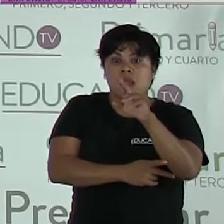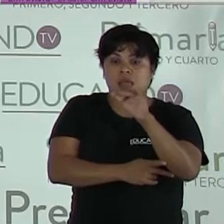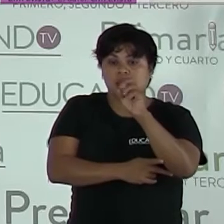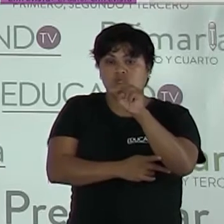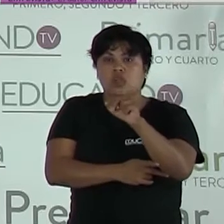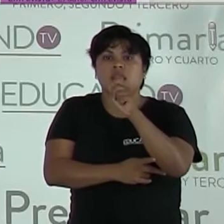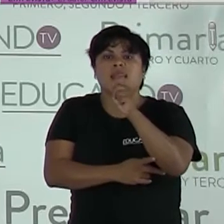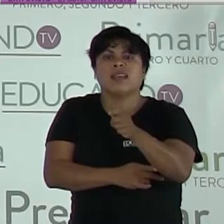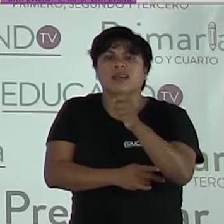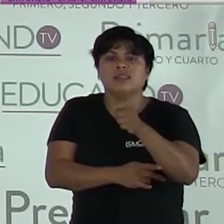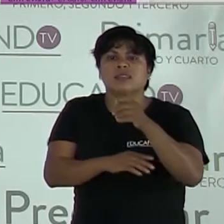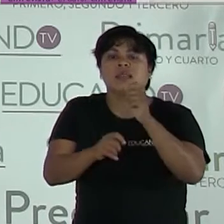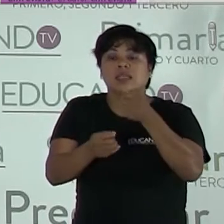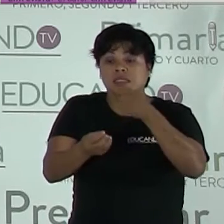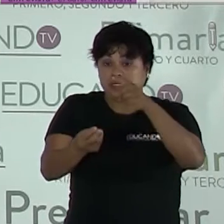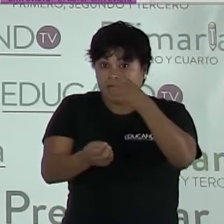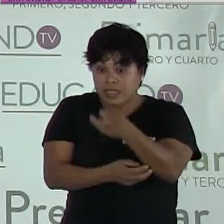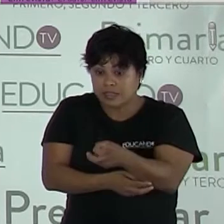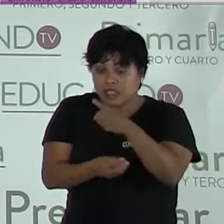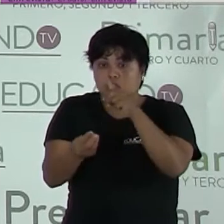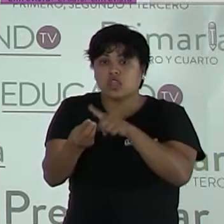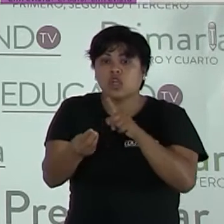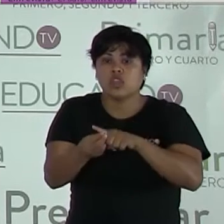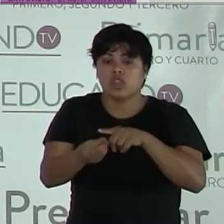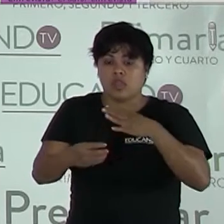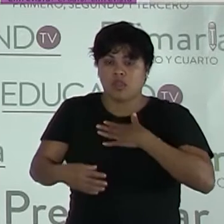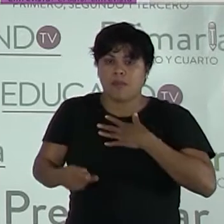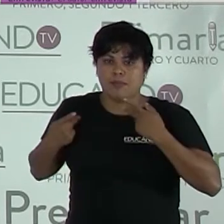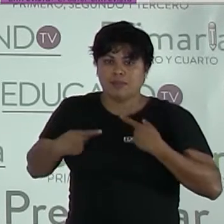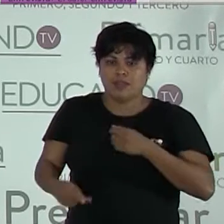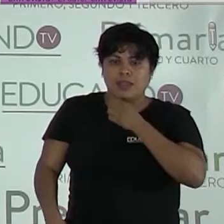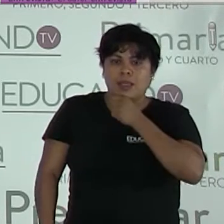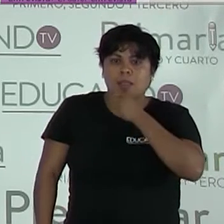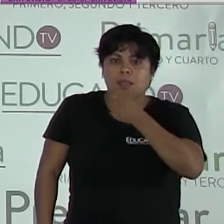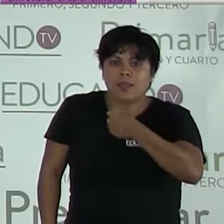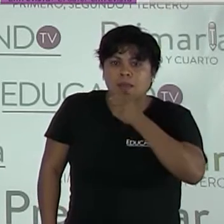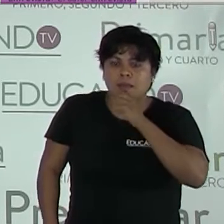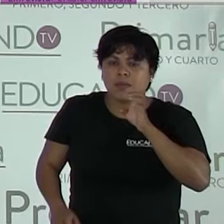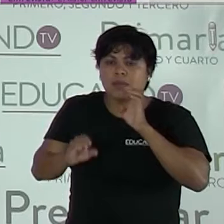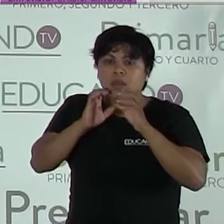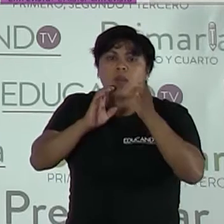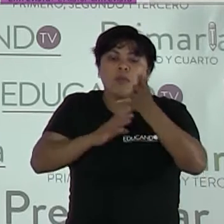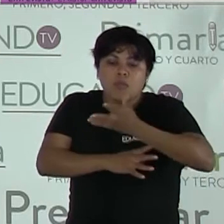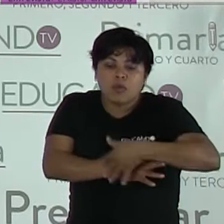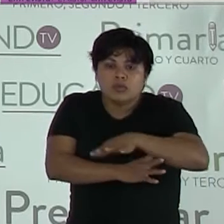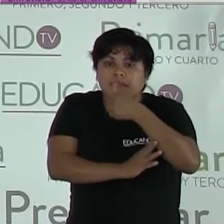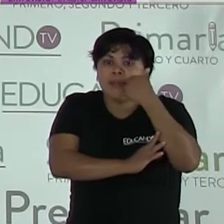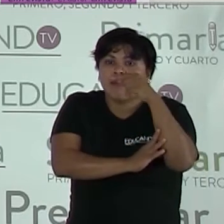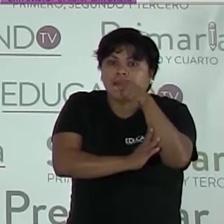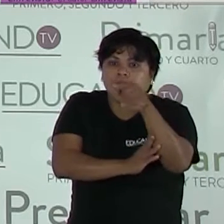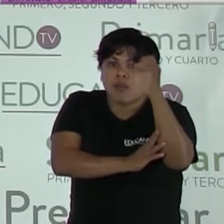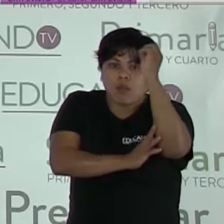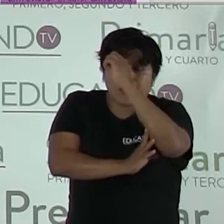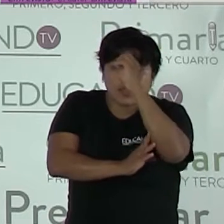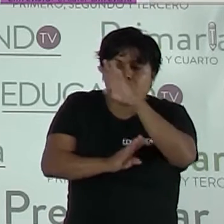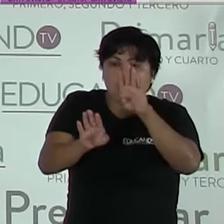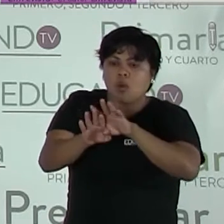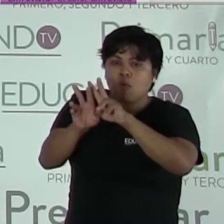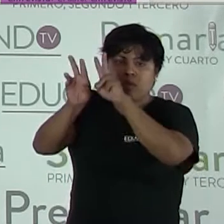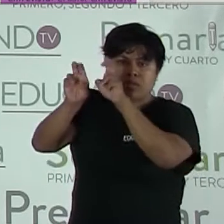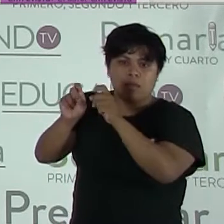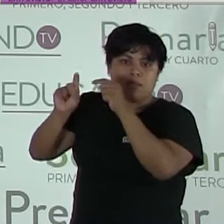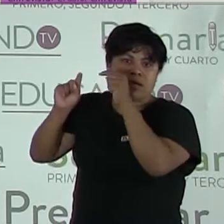declaraciones es donde el reportero busca una opinión acerca de un